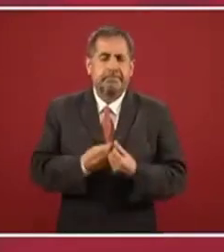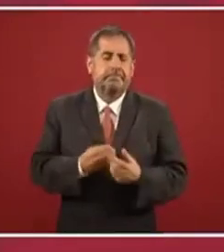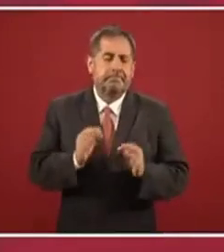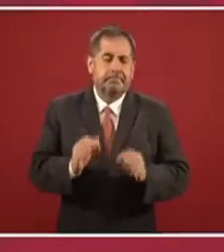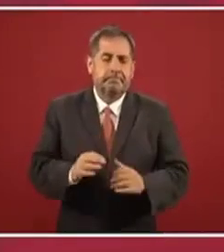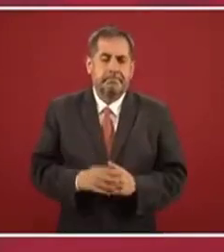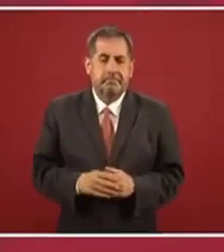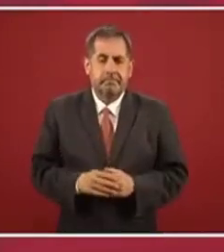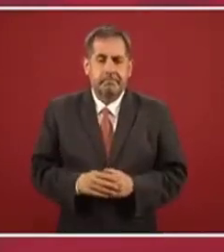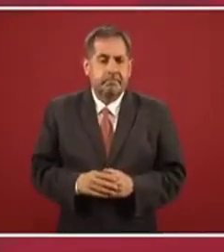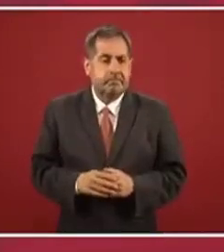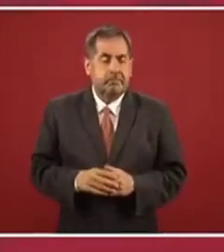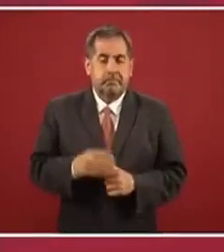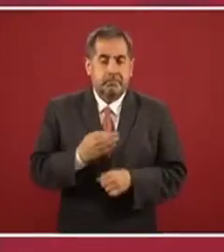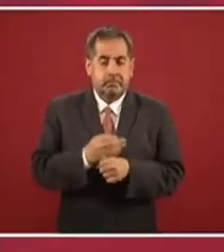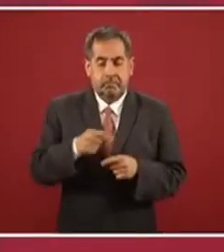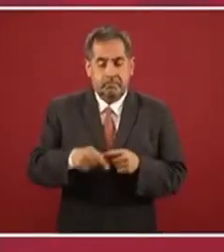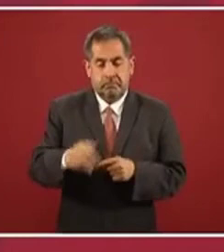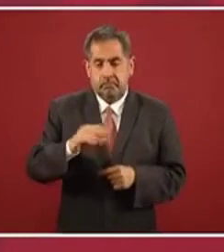No van a haber